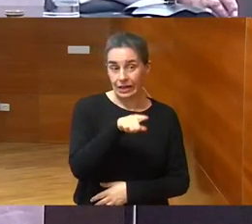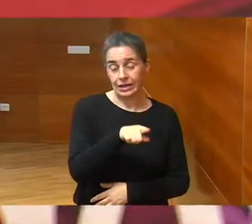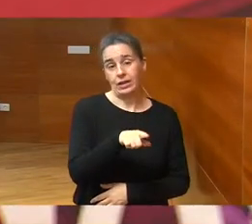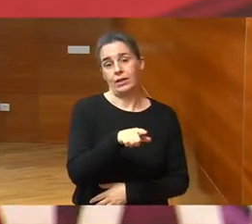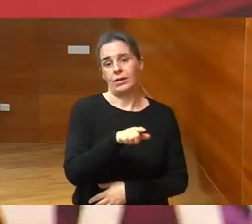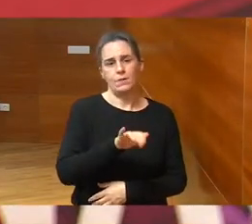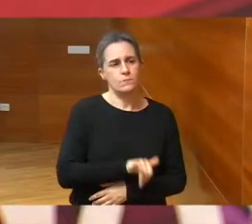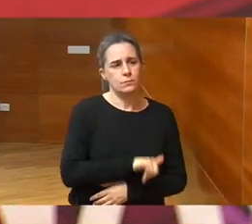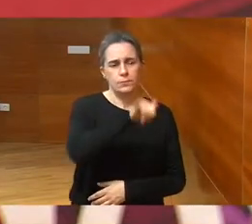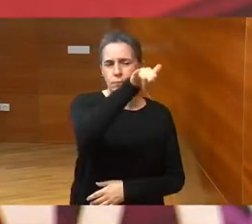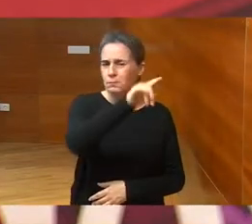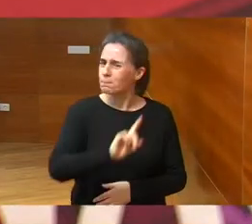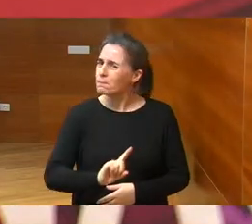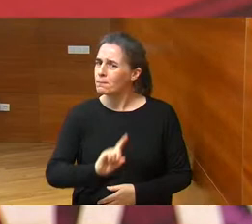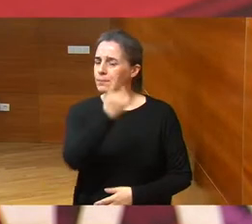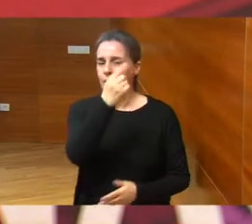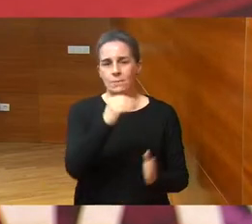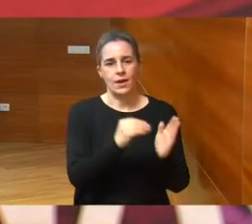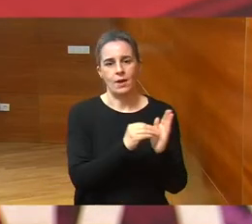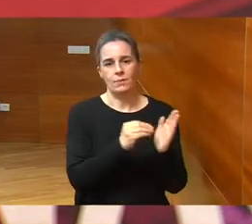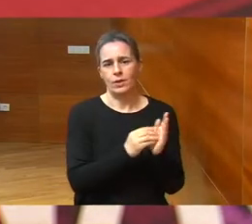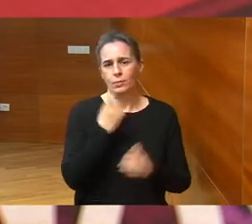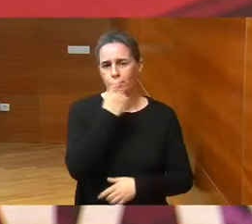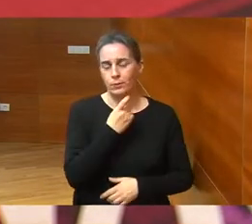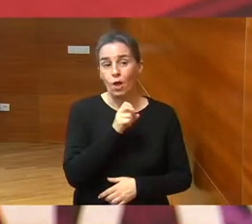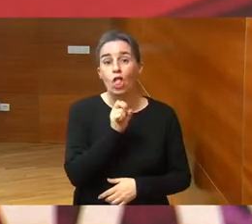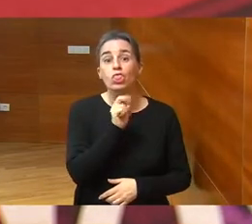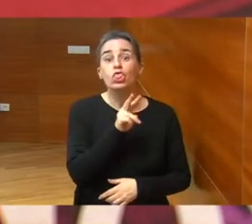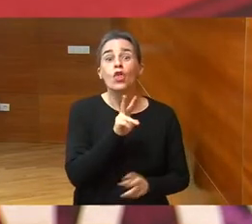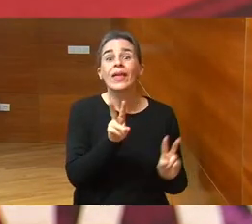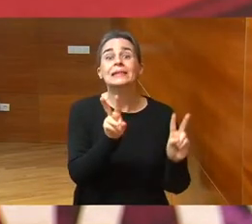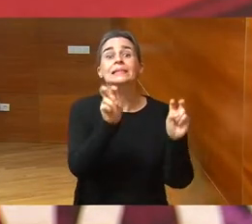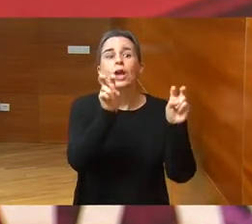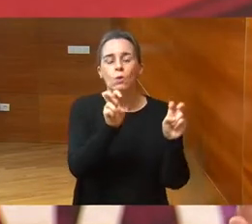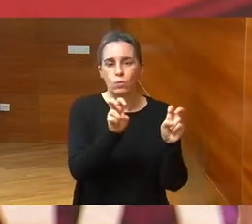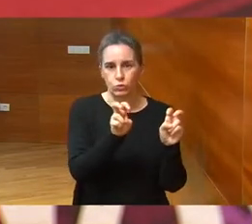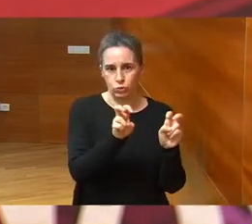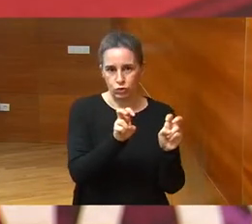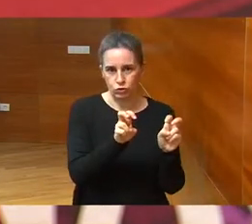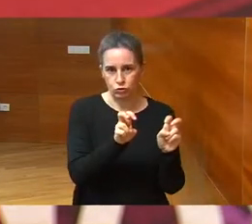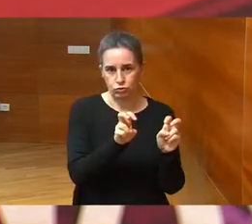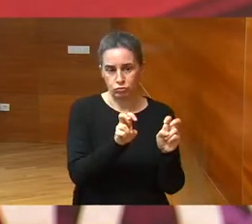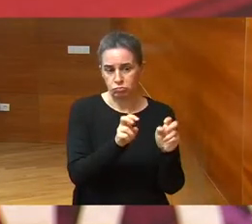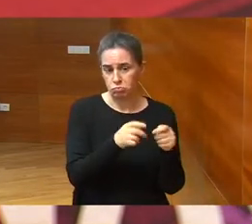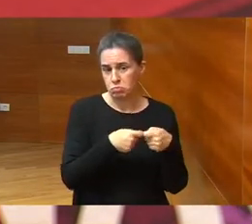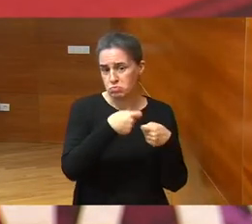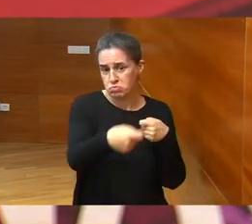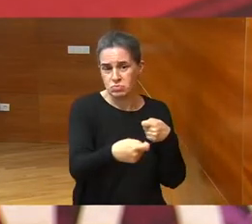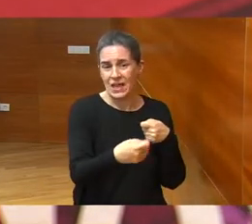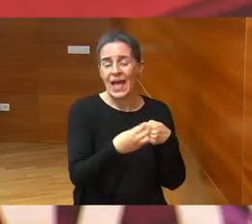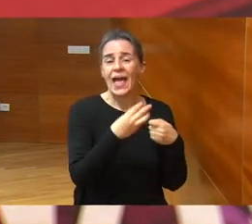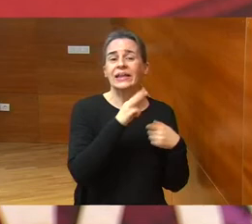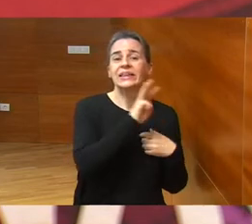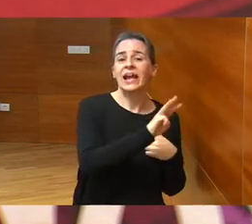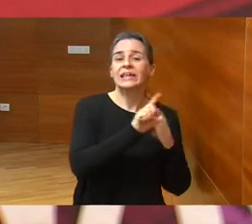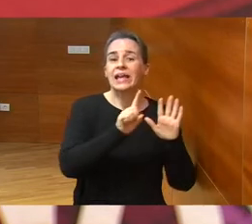vez durante 12 segundos 36,5 metros 1903